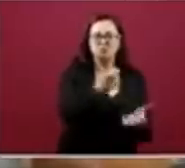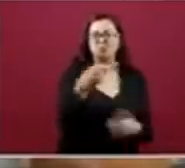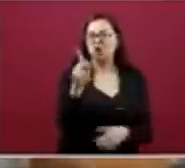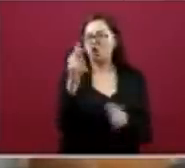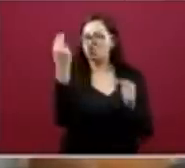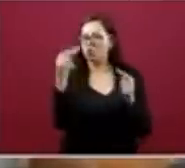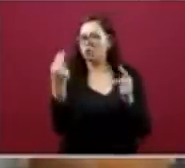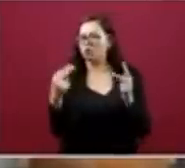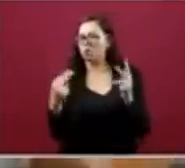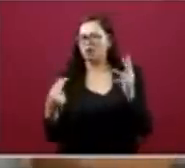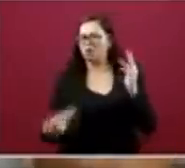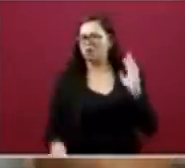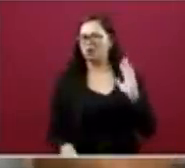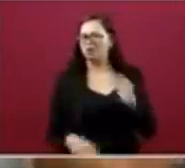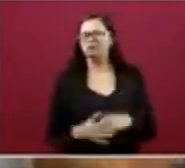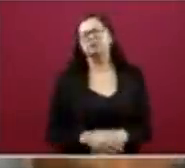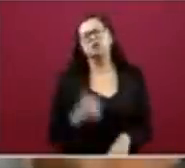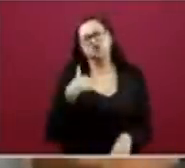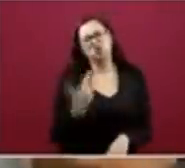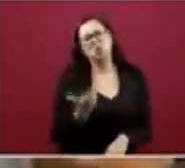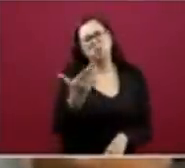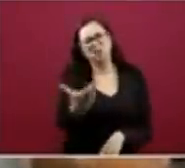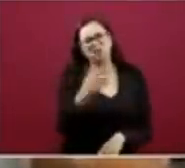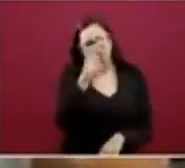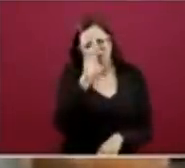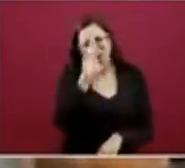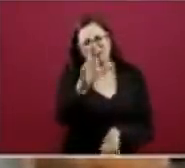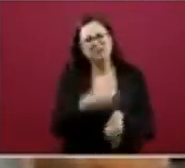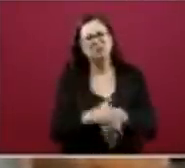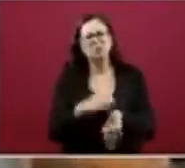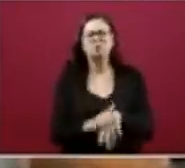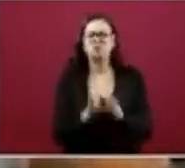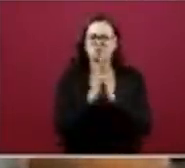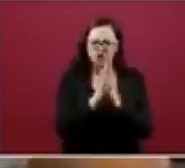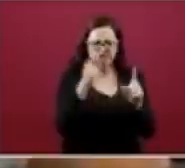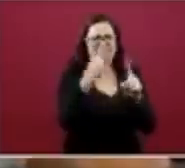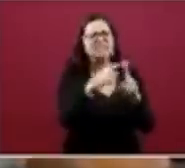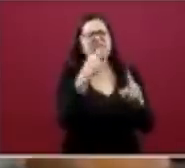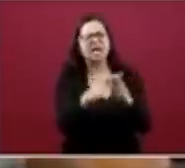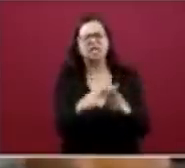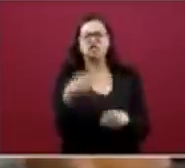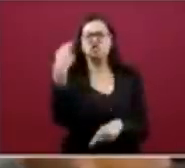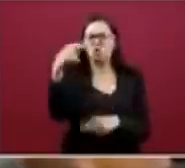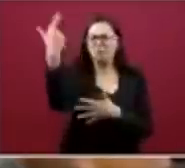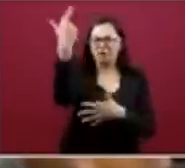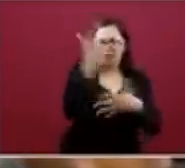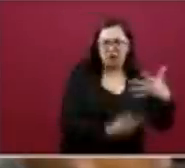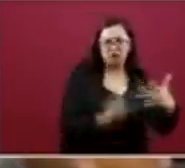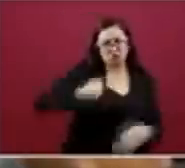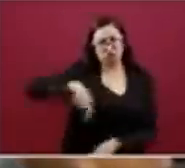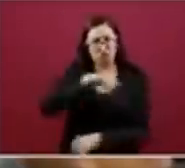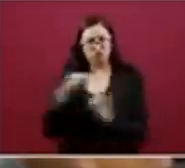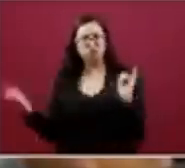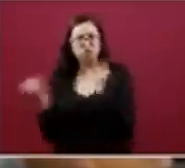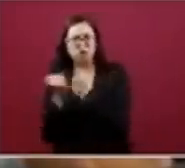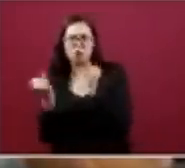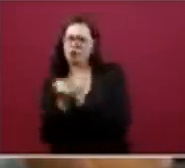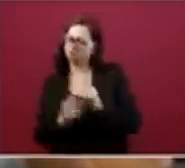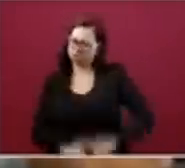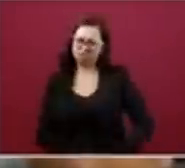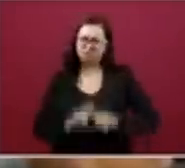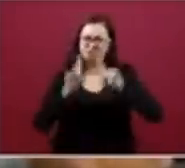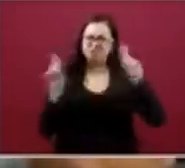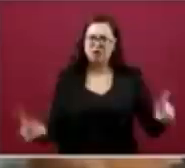nombres. Yo le quiero pedir respetuosamente que haga pública esa lista, porque no todos somos iguales, porque no todos